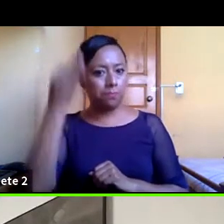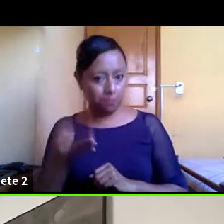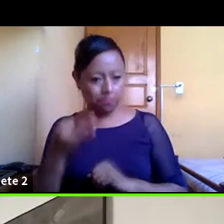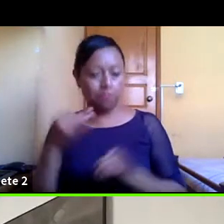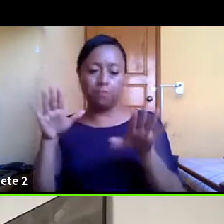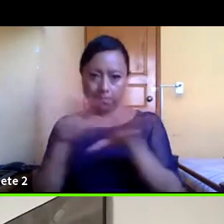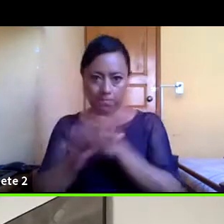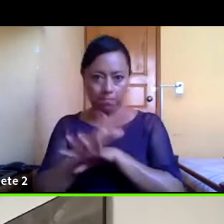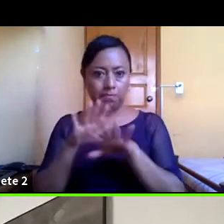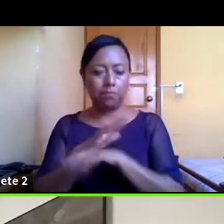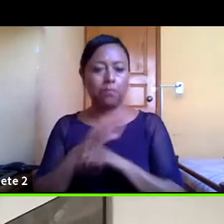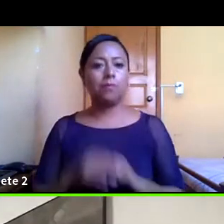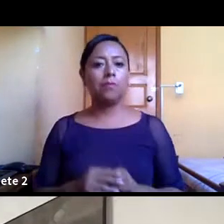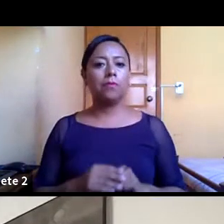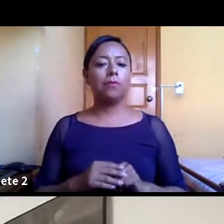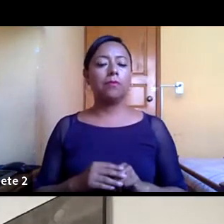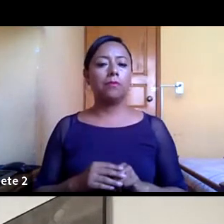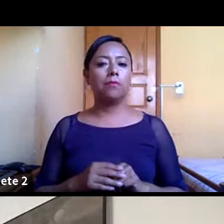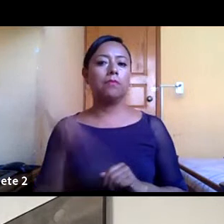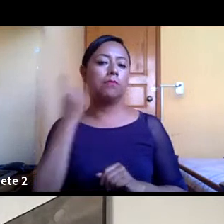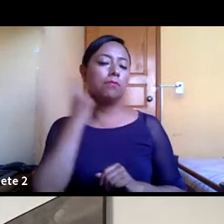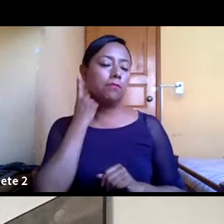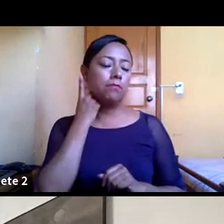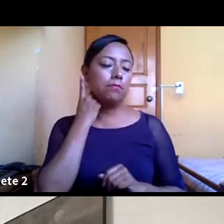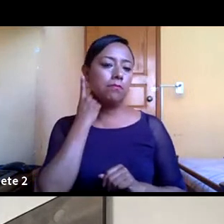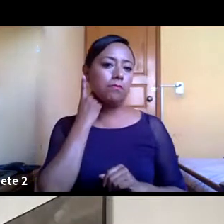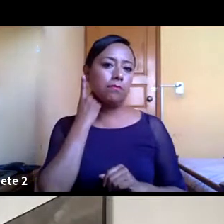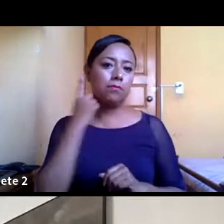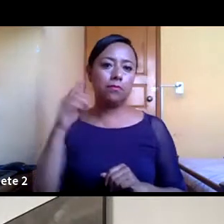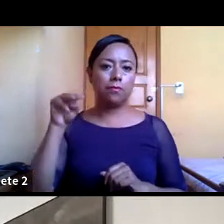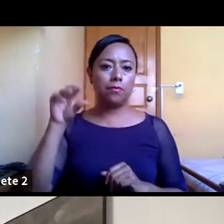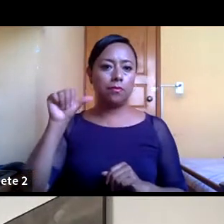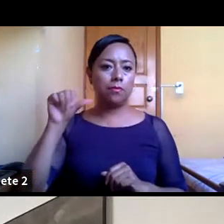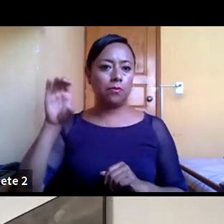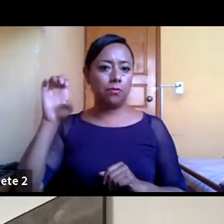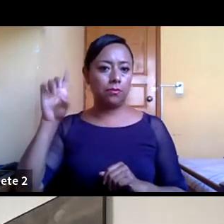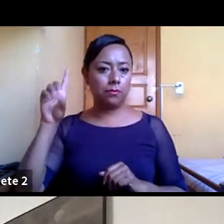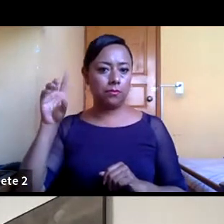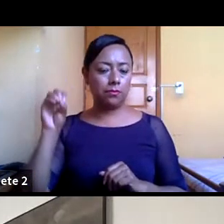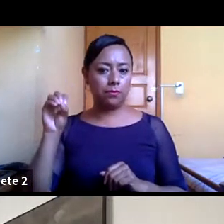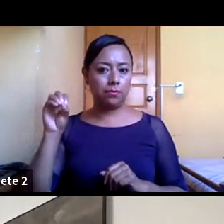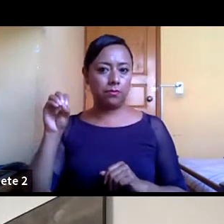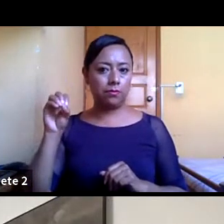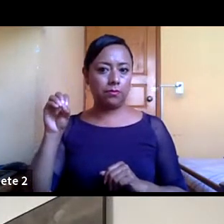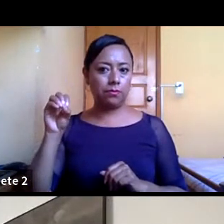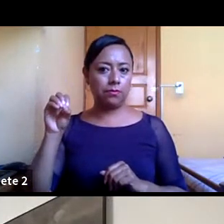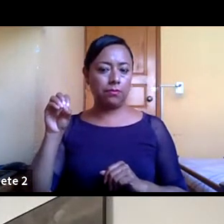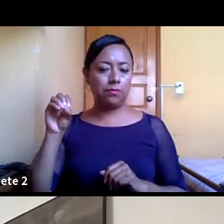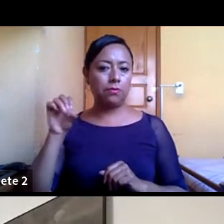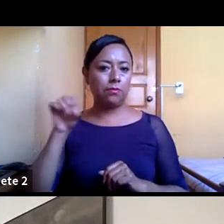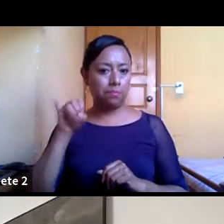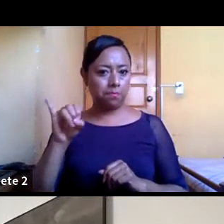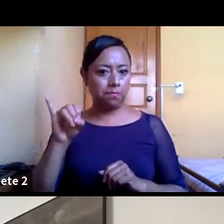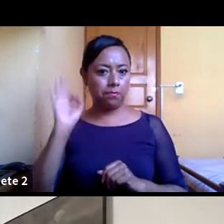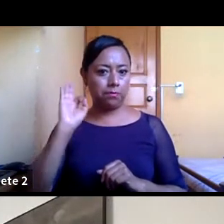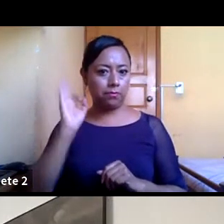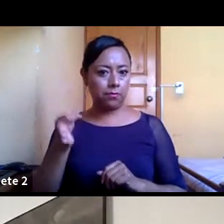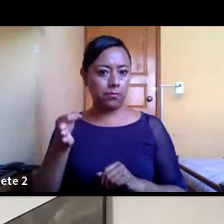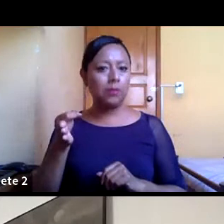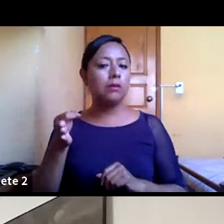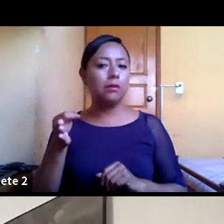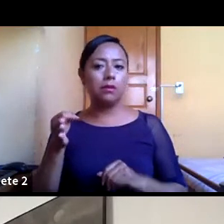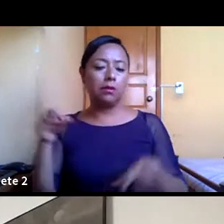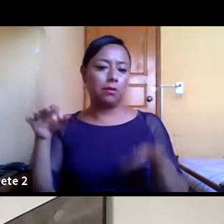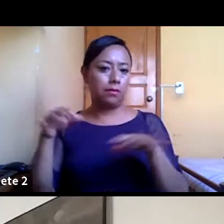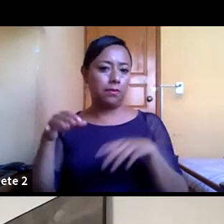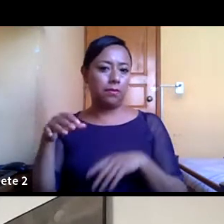modificación. Bien, diputado Miguel Ángel Macedo Escartín. Miguel Macedo, a favor.